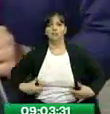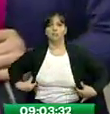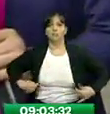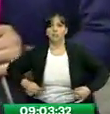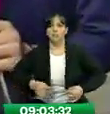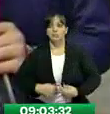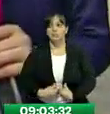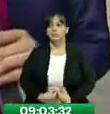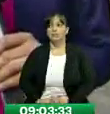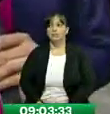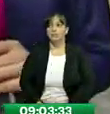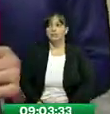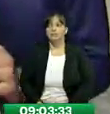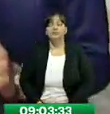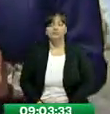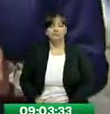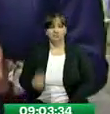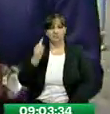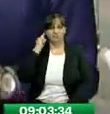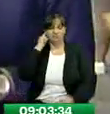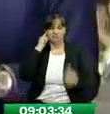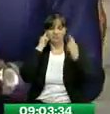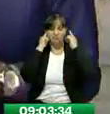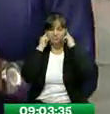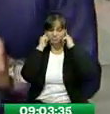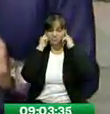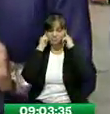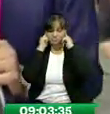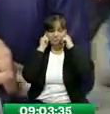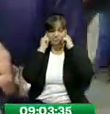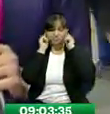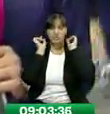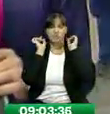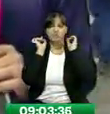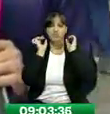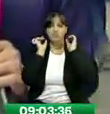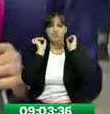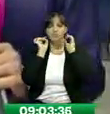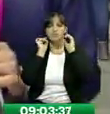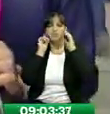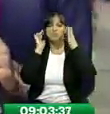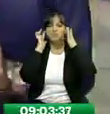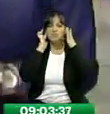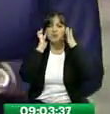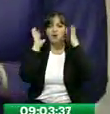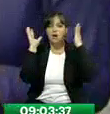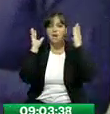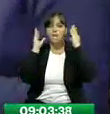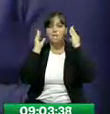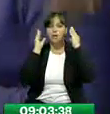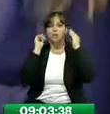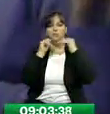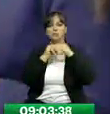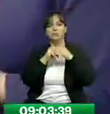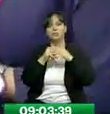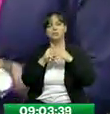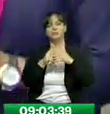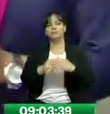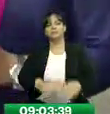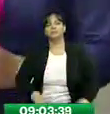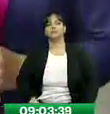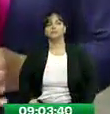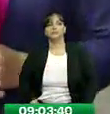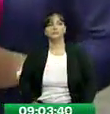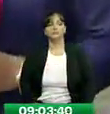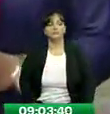ya que hacen incluso a veces brincar compañeros padre solano y josé de antépara ustedes tienen más en estudios muchas gracias